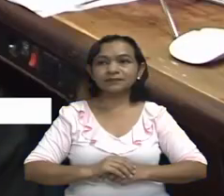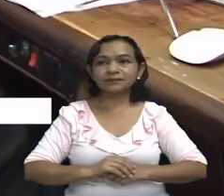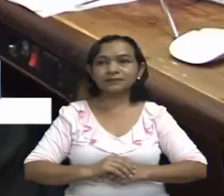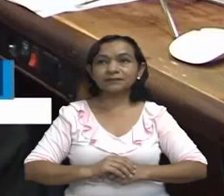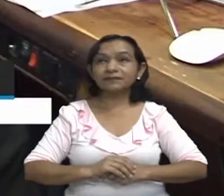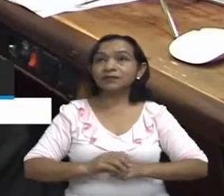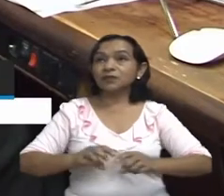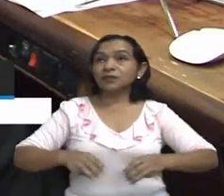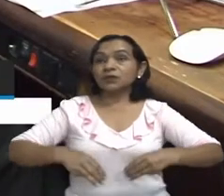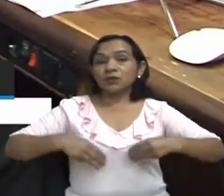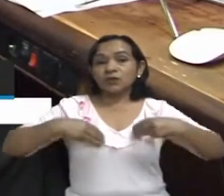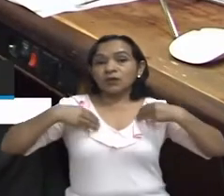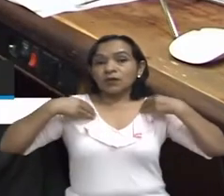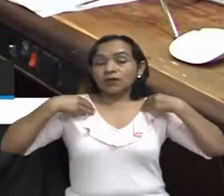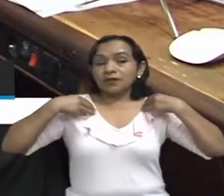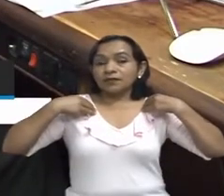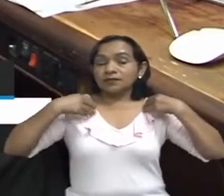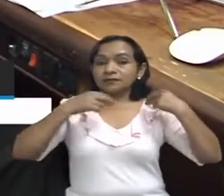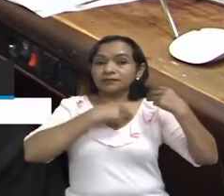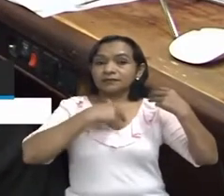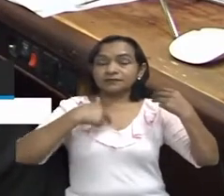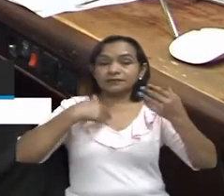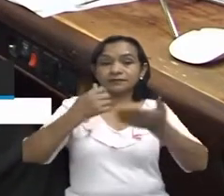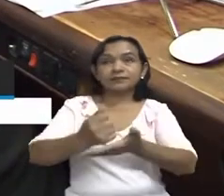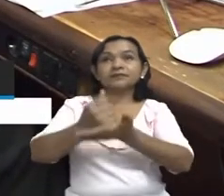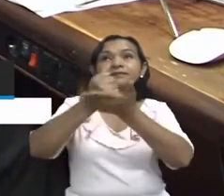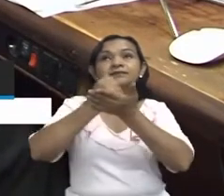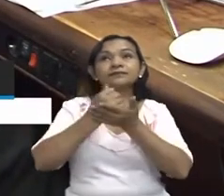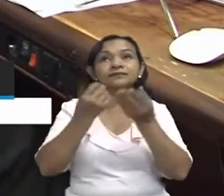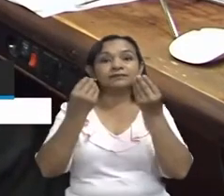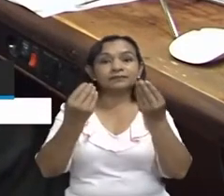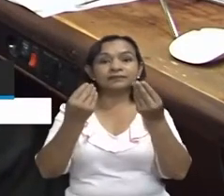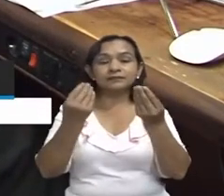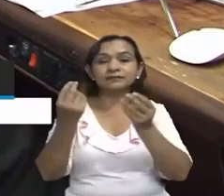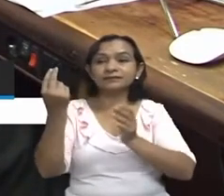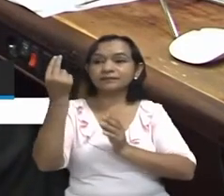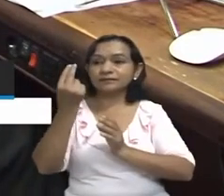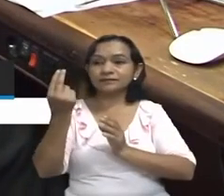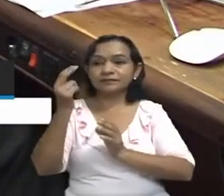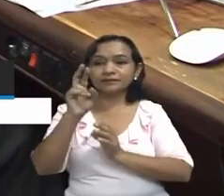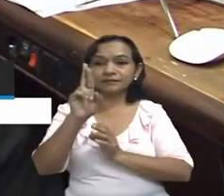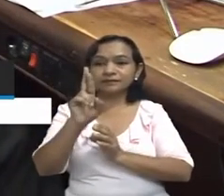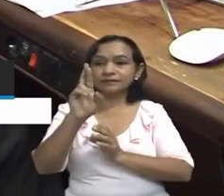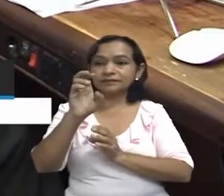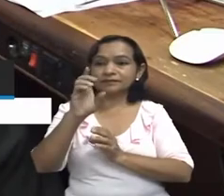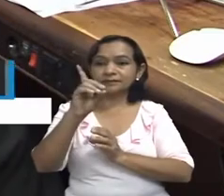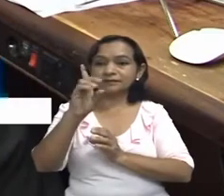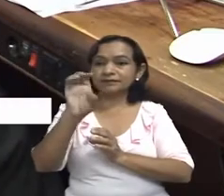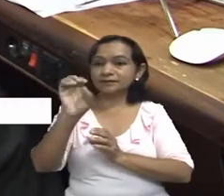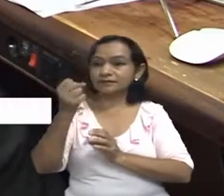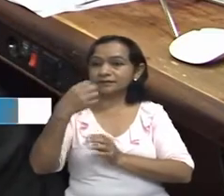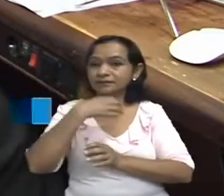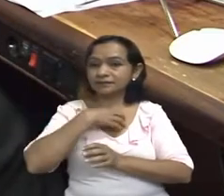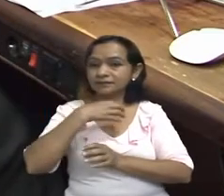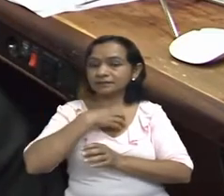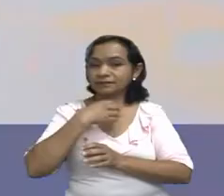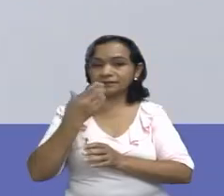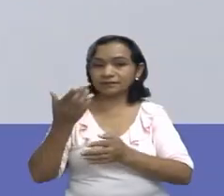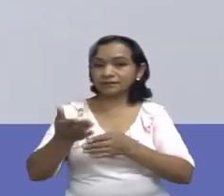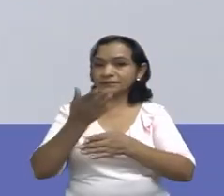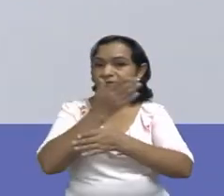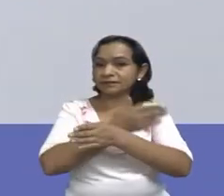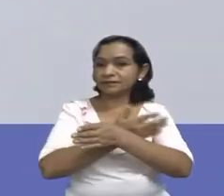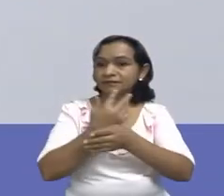La modernidad de los equipos nos vino a ayudar bastante también en cuanto al uso de las redes. Antes como canal nosotros no hacíamos